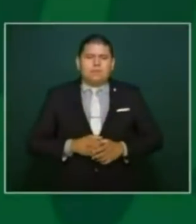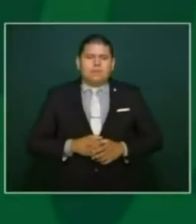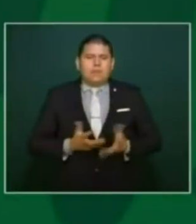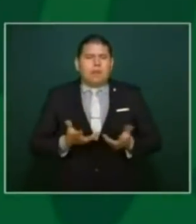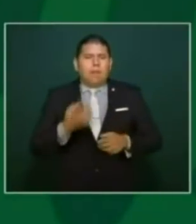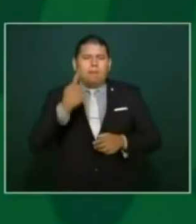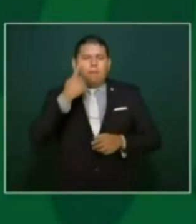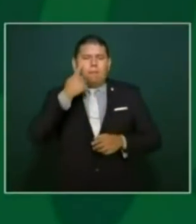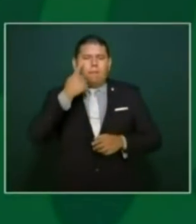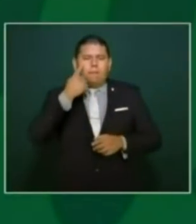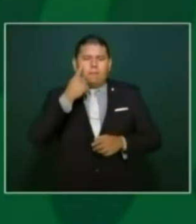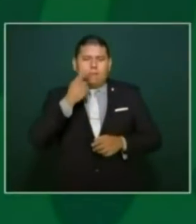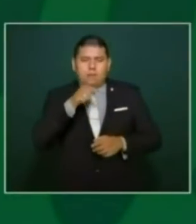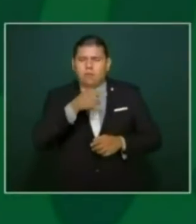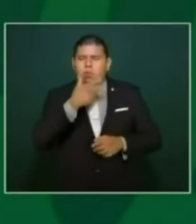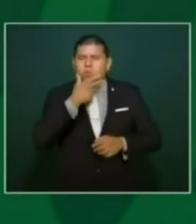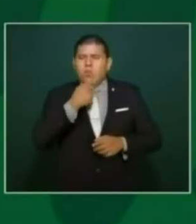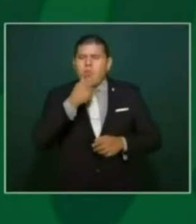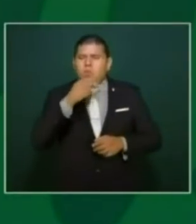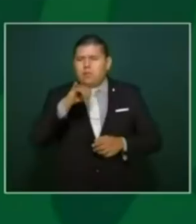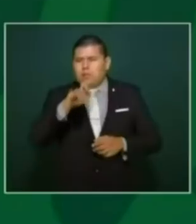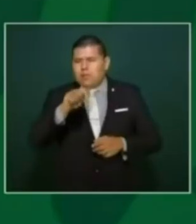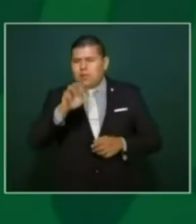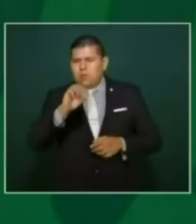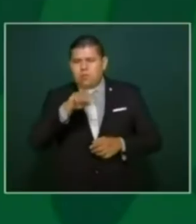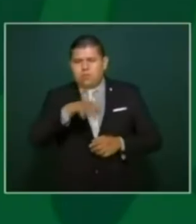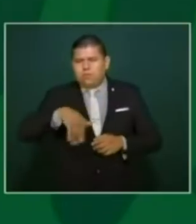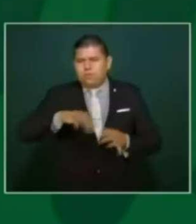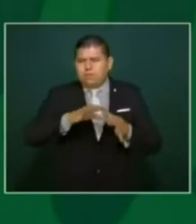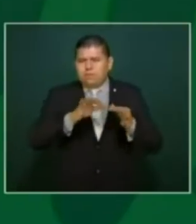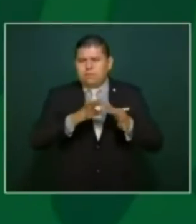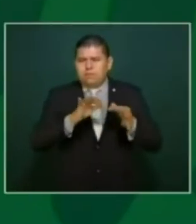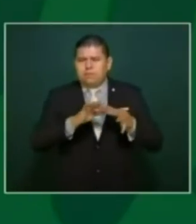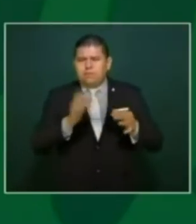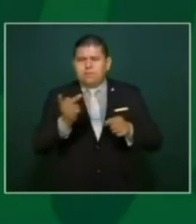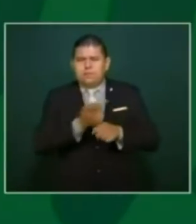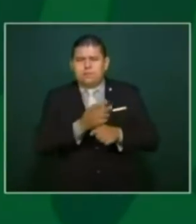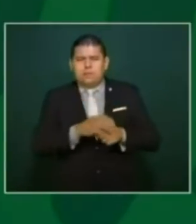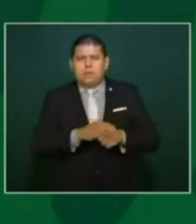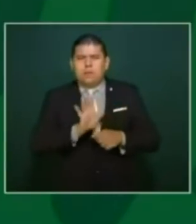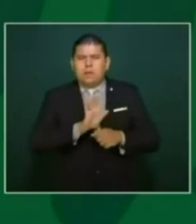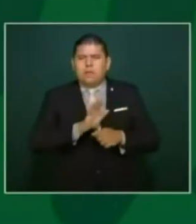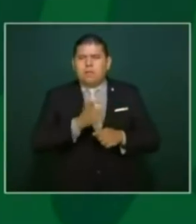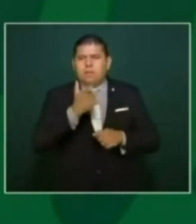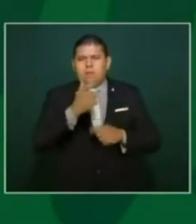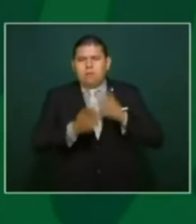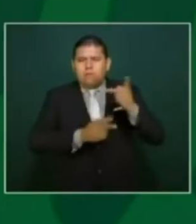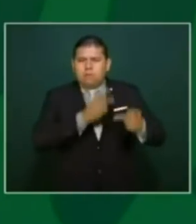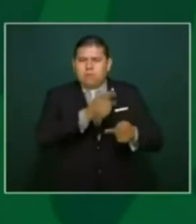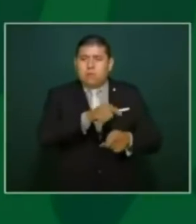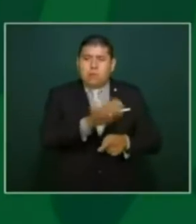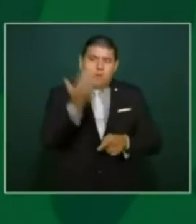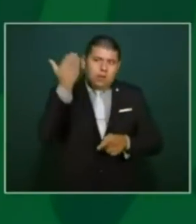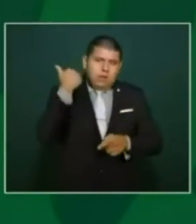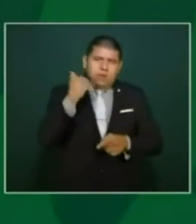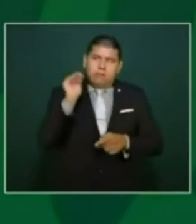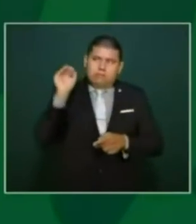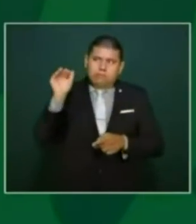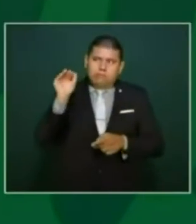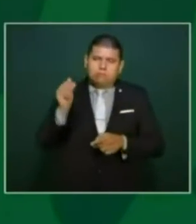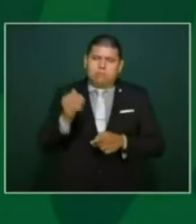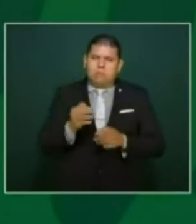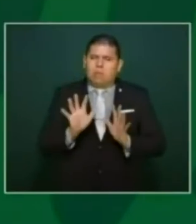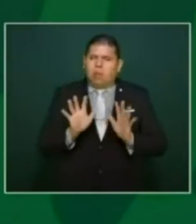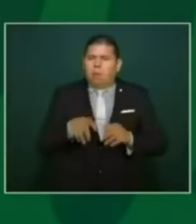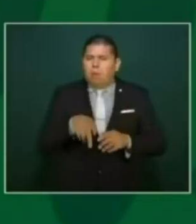Él ha estado explicando de que son créditos que solicitó,